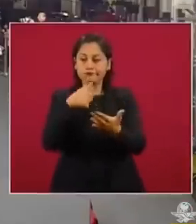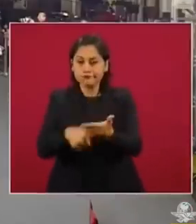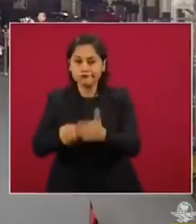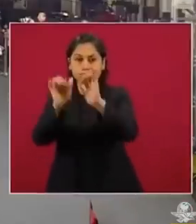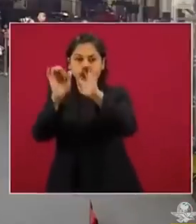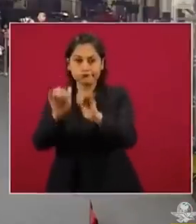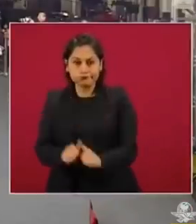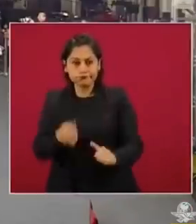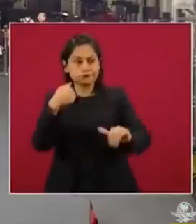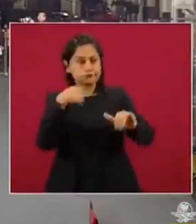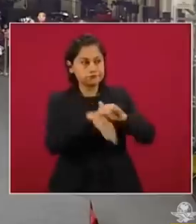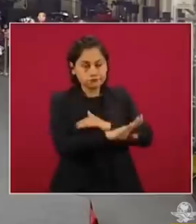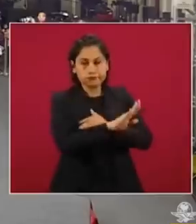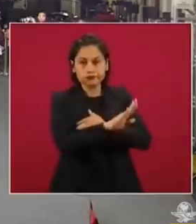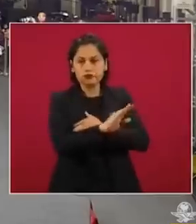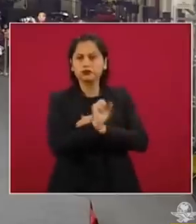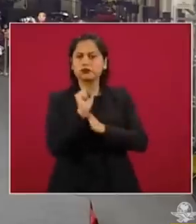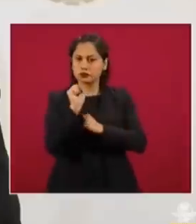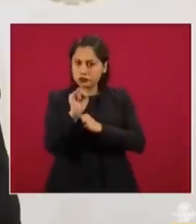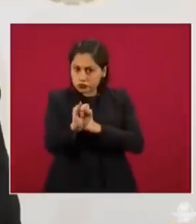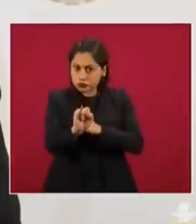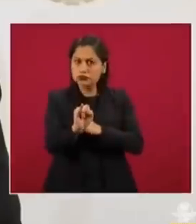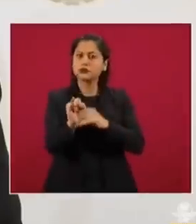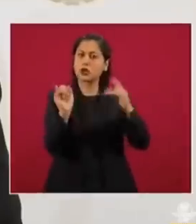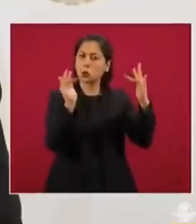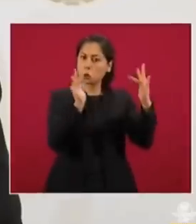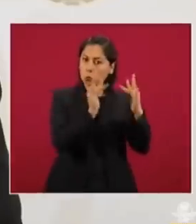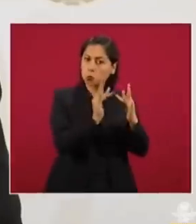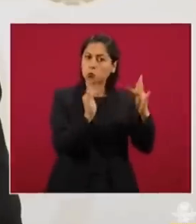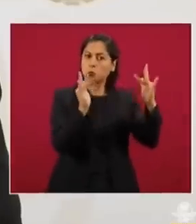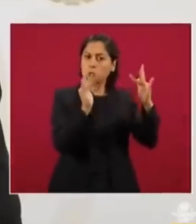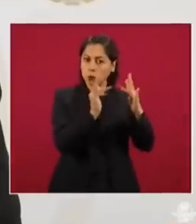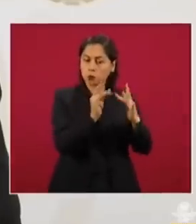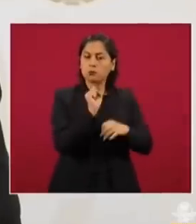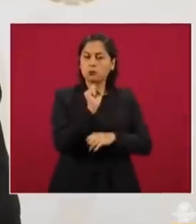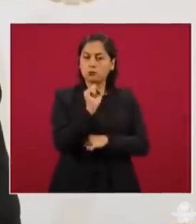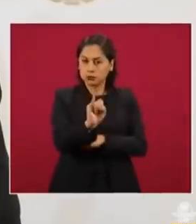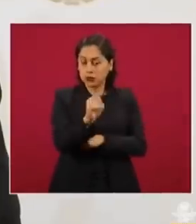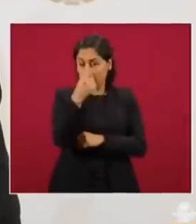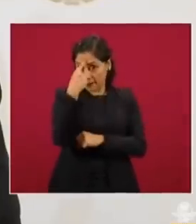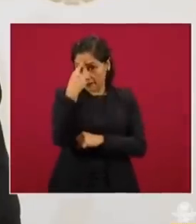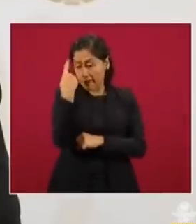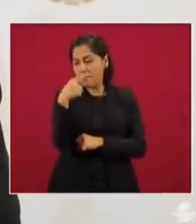sí, hubo una intervención para